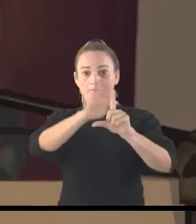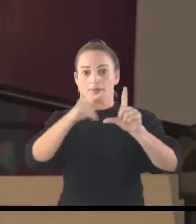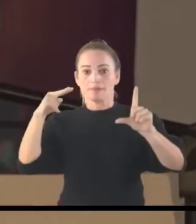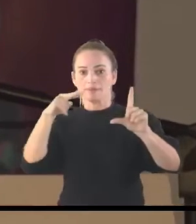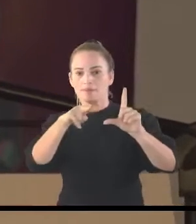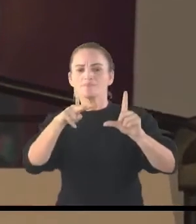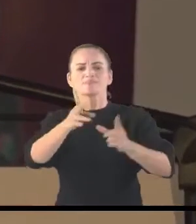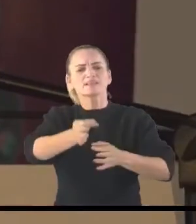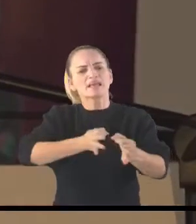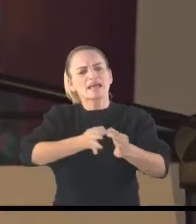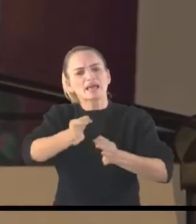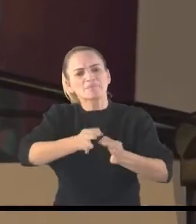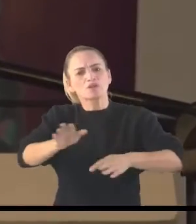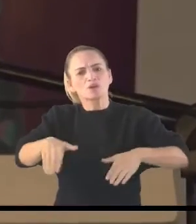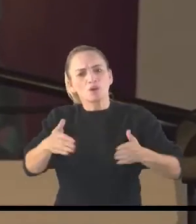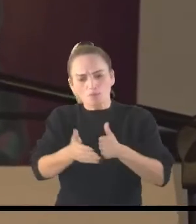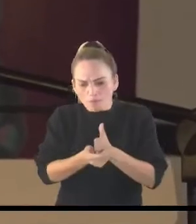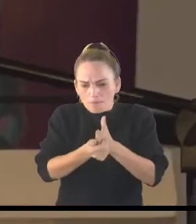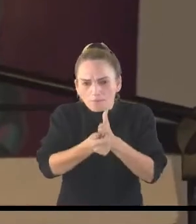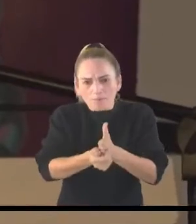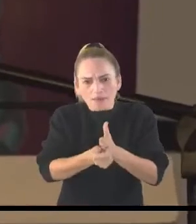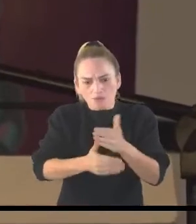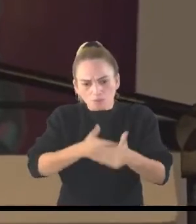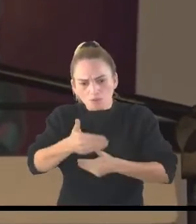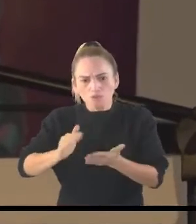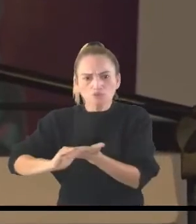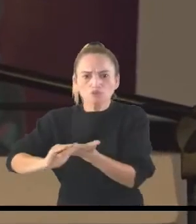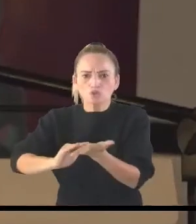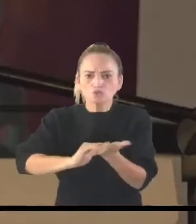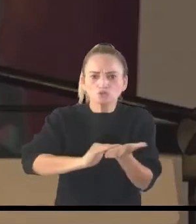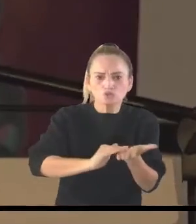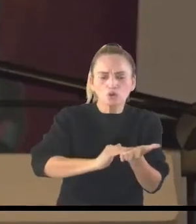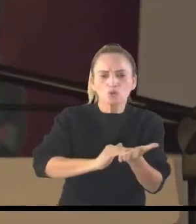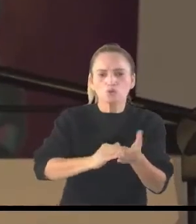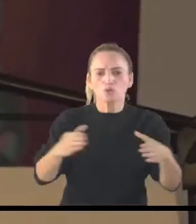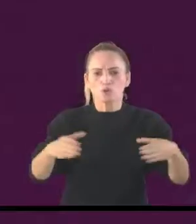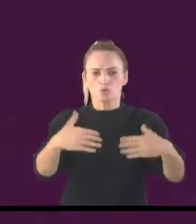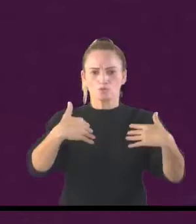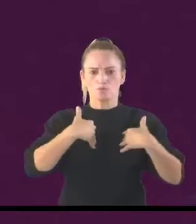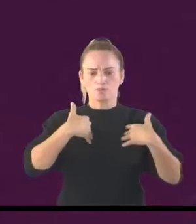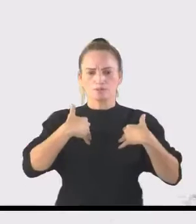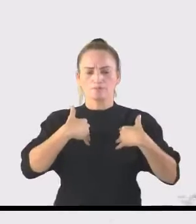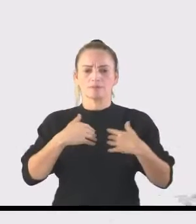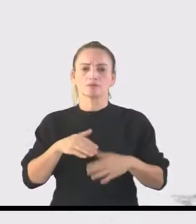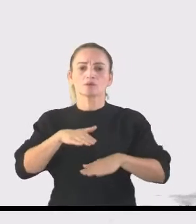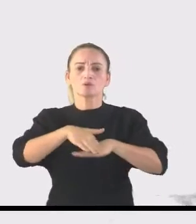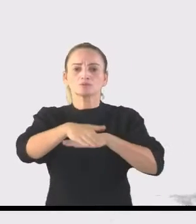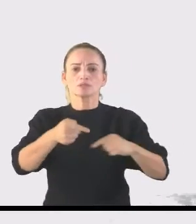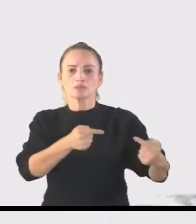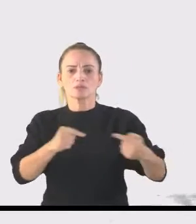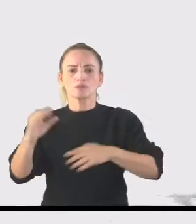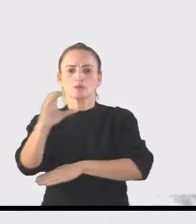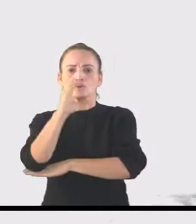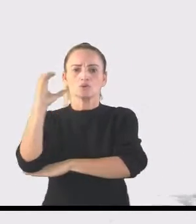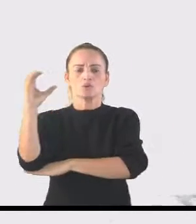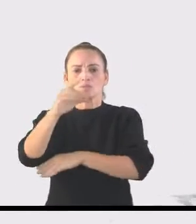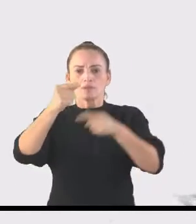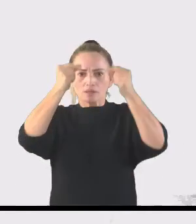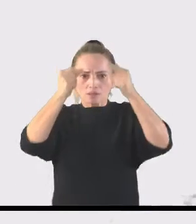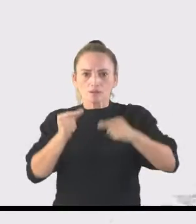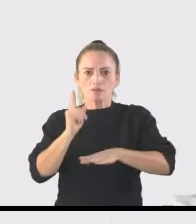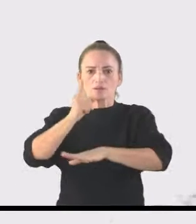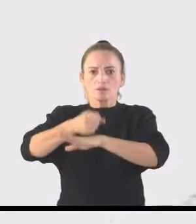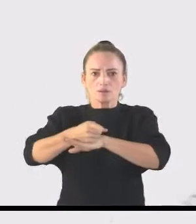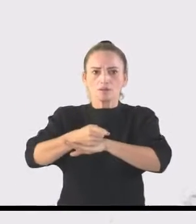les explicamos cómo se realiza el método para reparar a las víctimas del conflicto armado. El Estado colombiano dispone